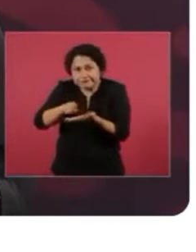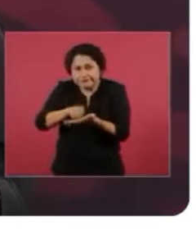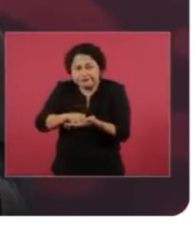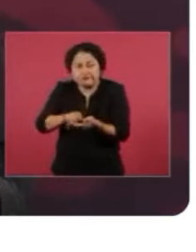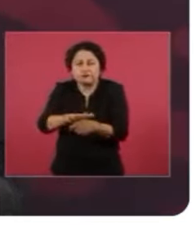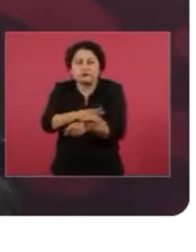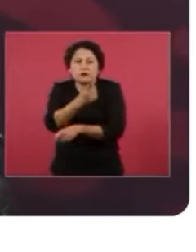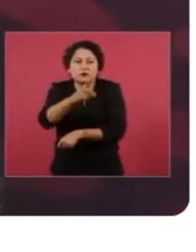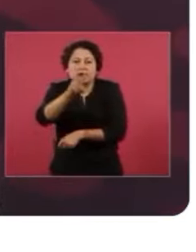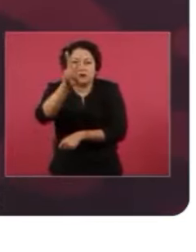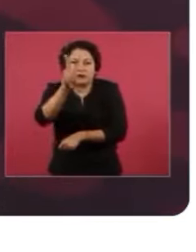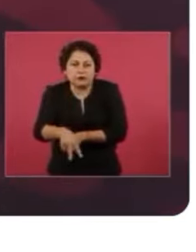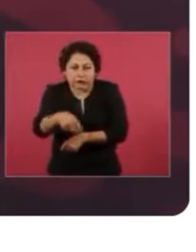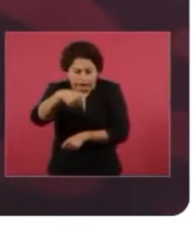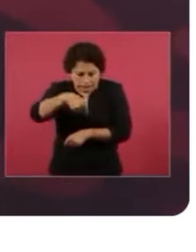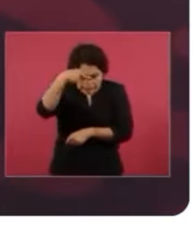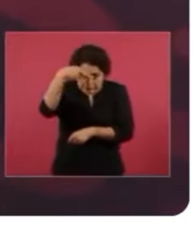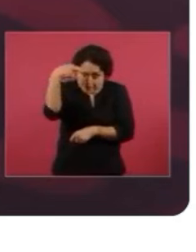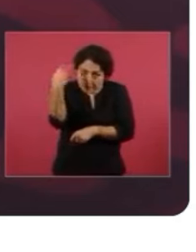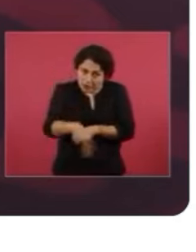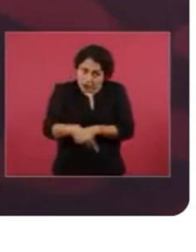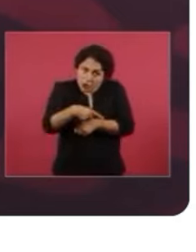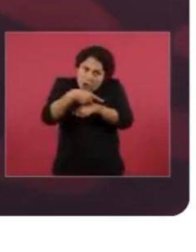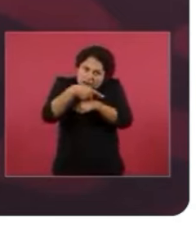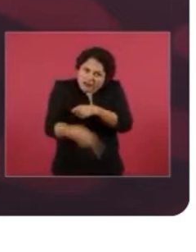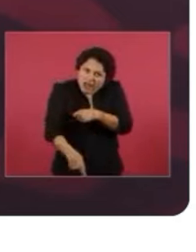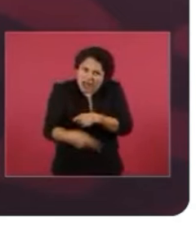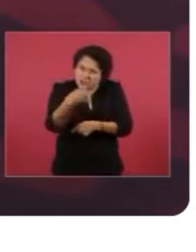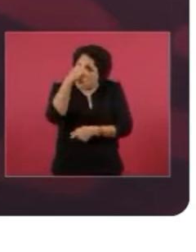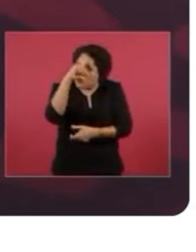principal claro